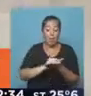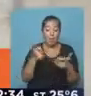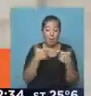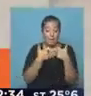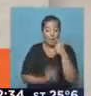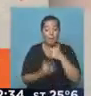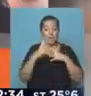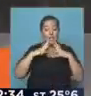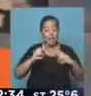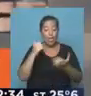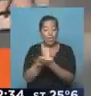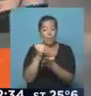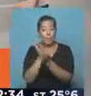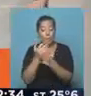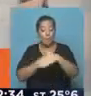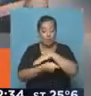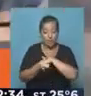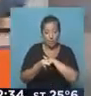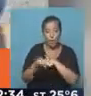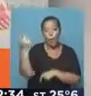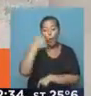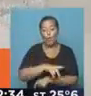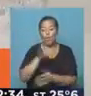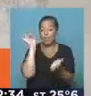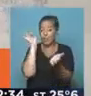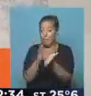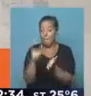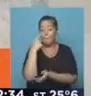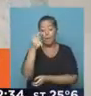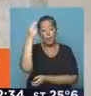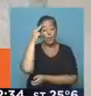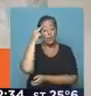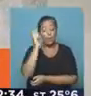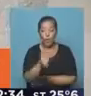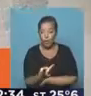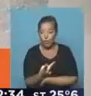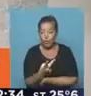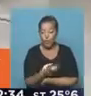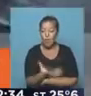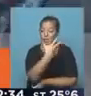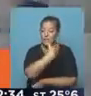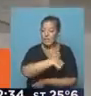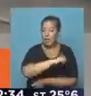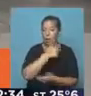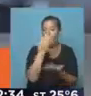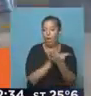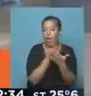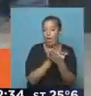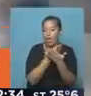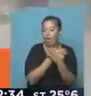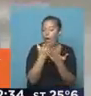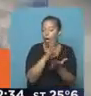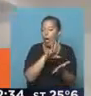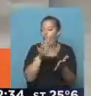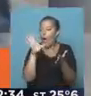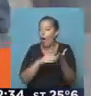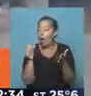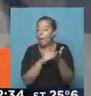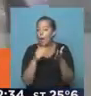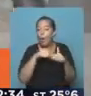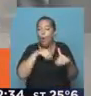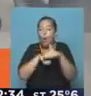secretaria del departamento de sobornos cuando fue despedida en 1992 se llevó los registros que había copiado y los guardó durante más